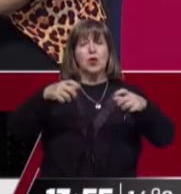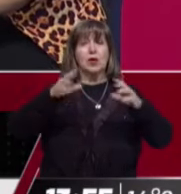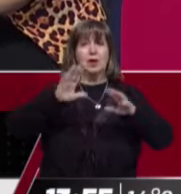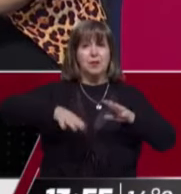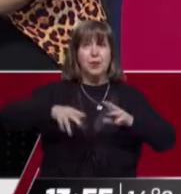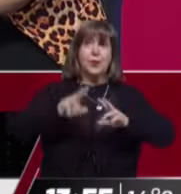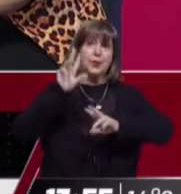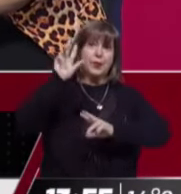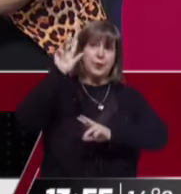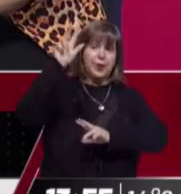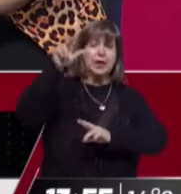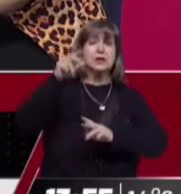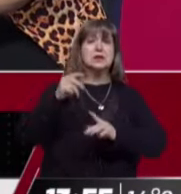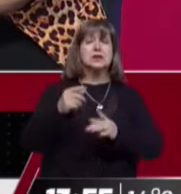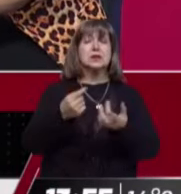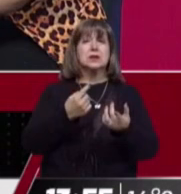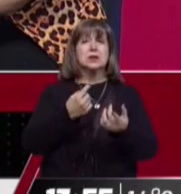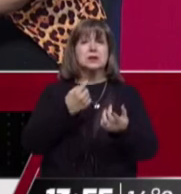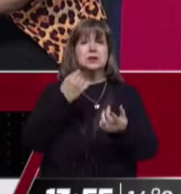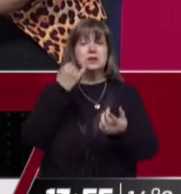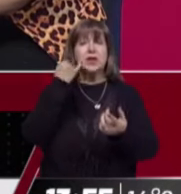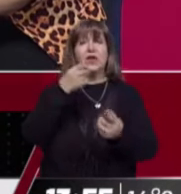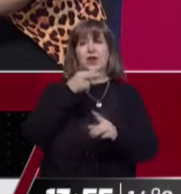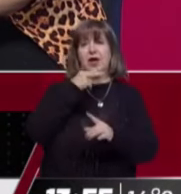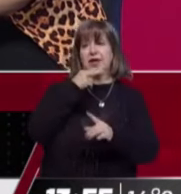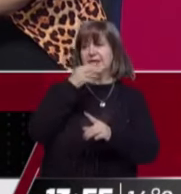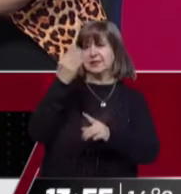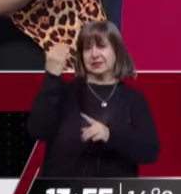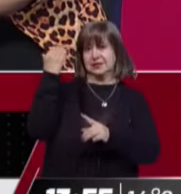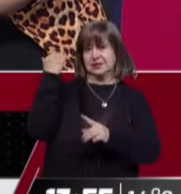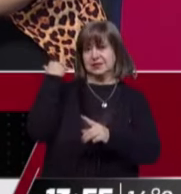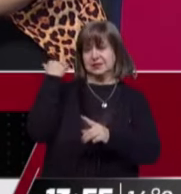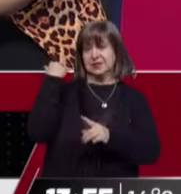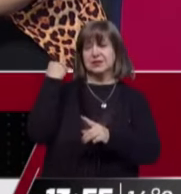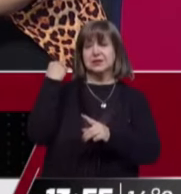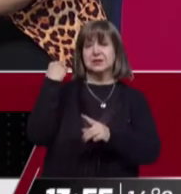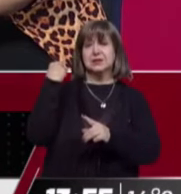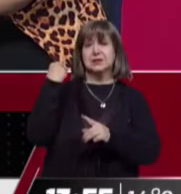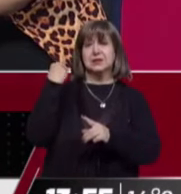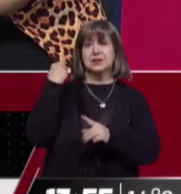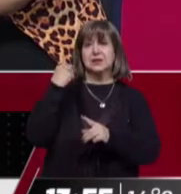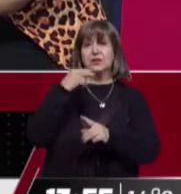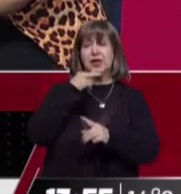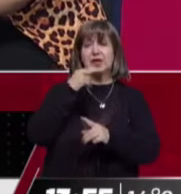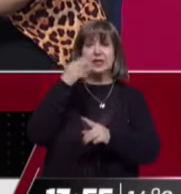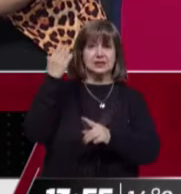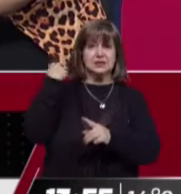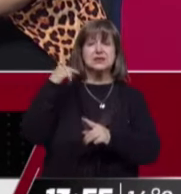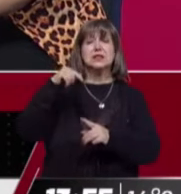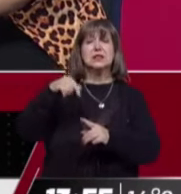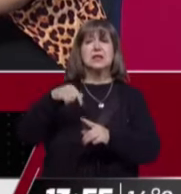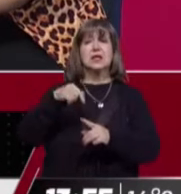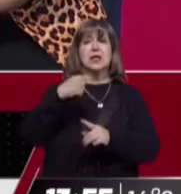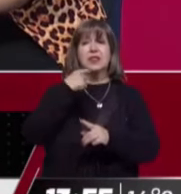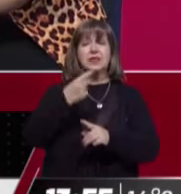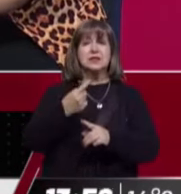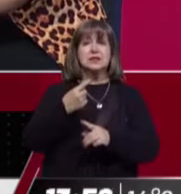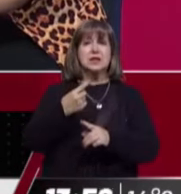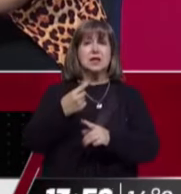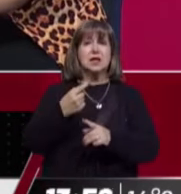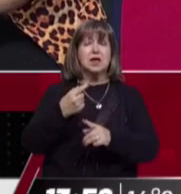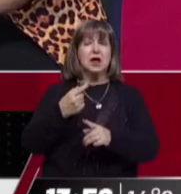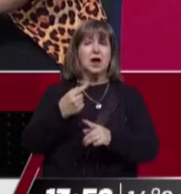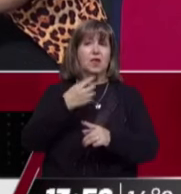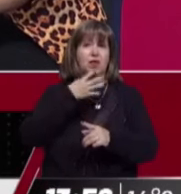entendido, creo que Amadeo nos puede sacar las dudas el día viernes, y al parecer hay personas de este lado que no dicen que haya